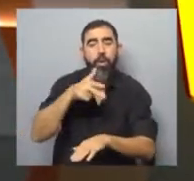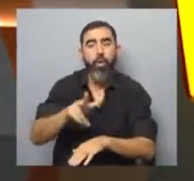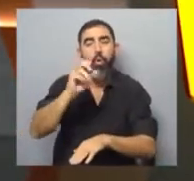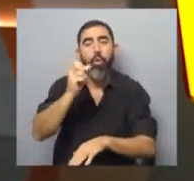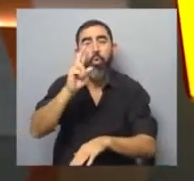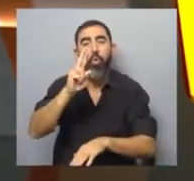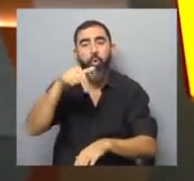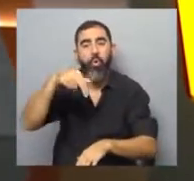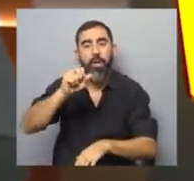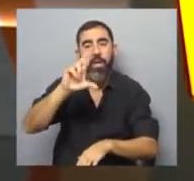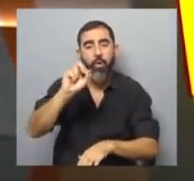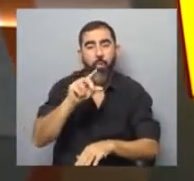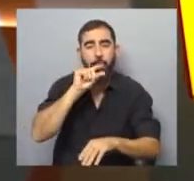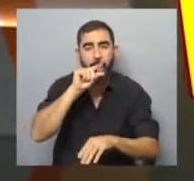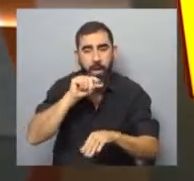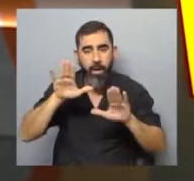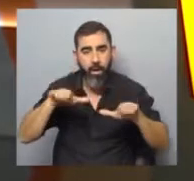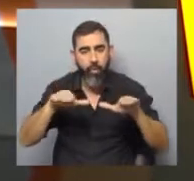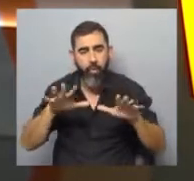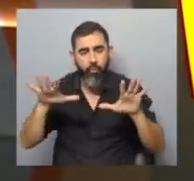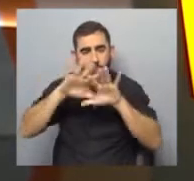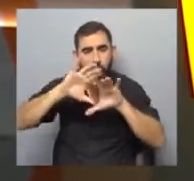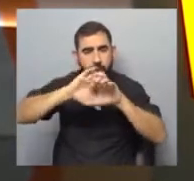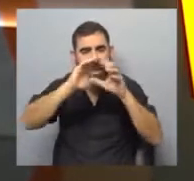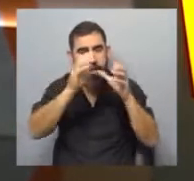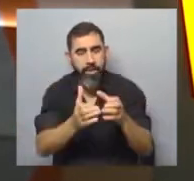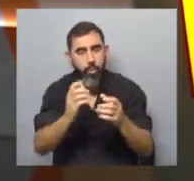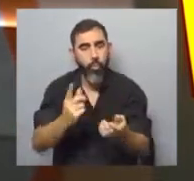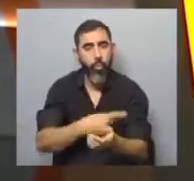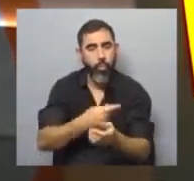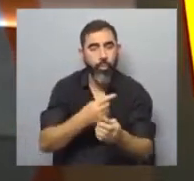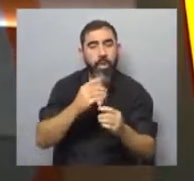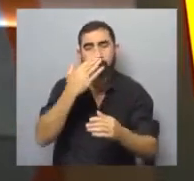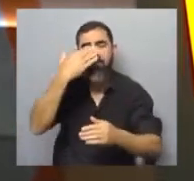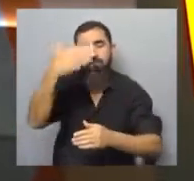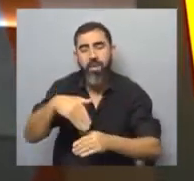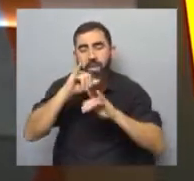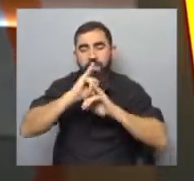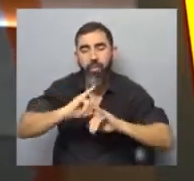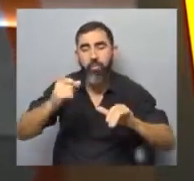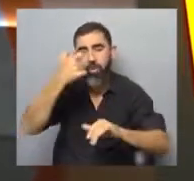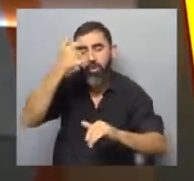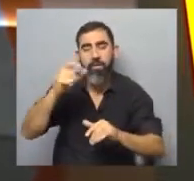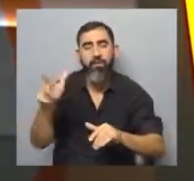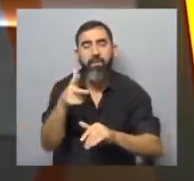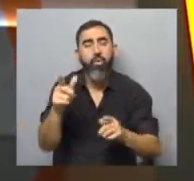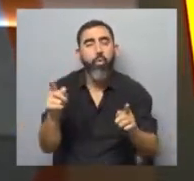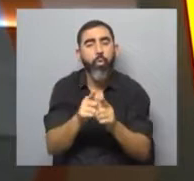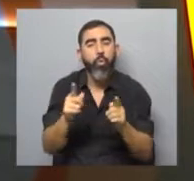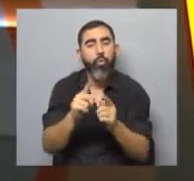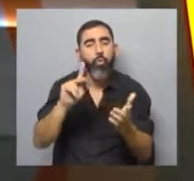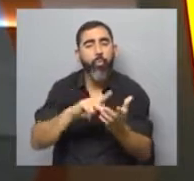horneros, sus hábitos, sus inconfundibles nidos y al cierre, divulgación científica en videos breves sobre